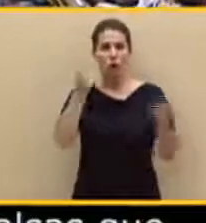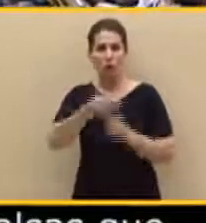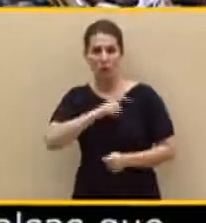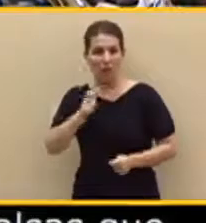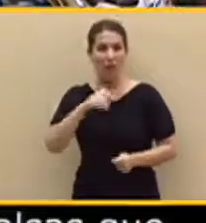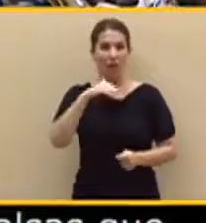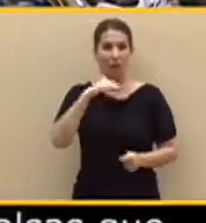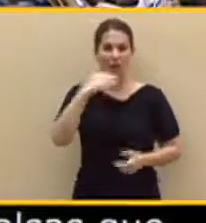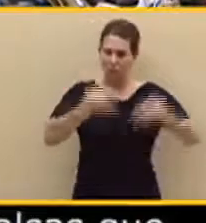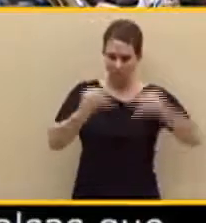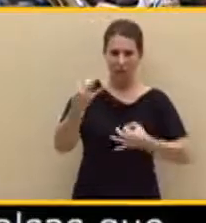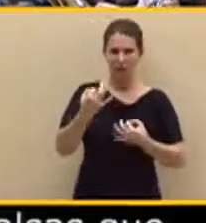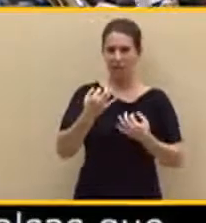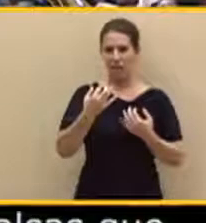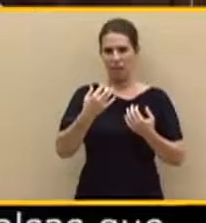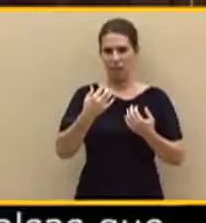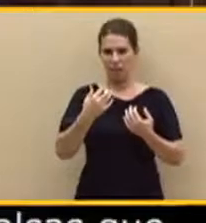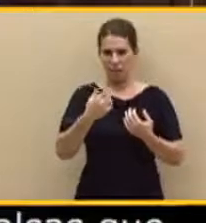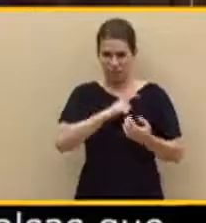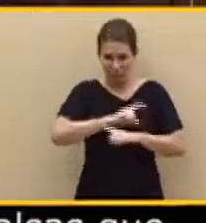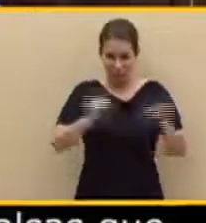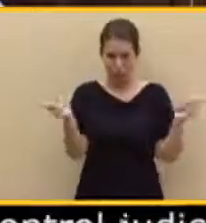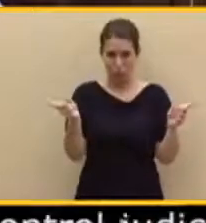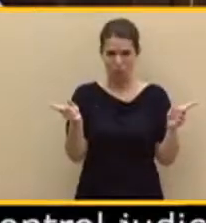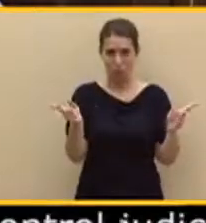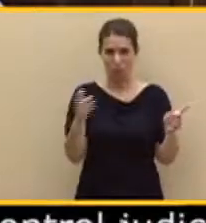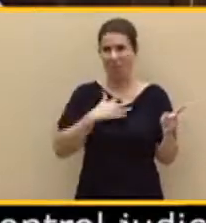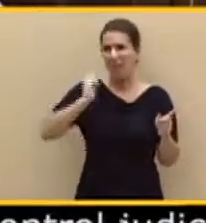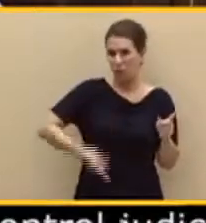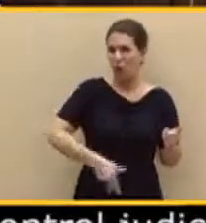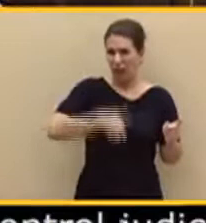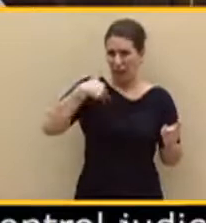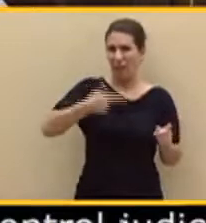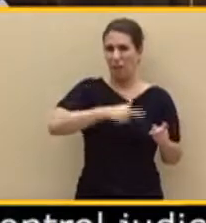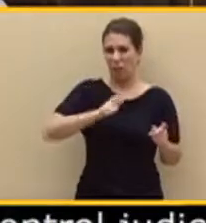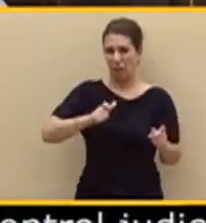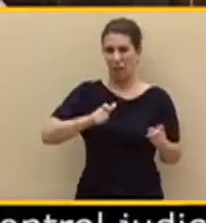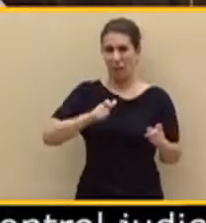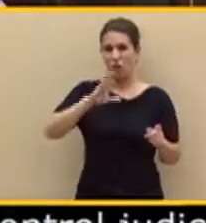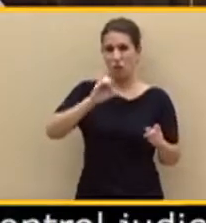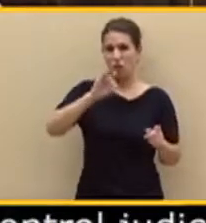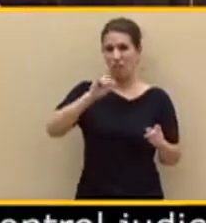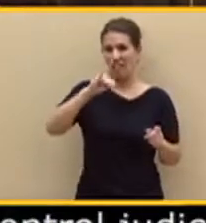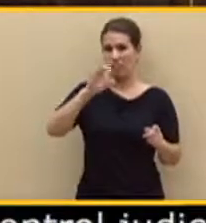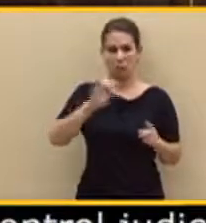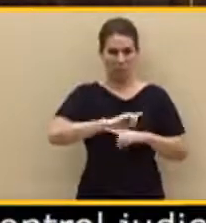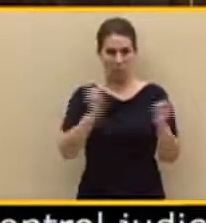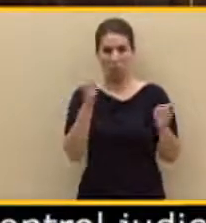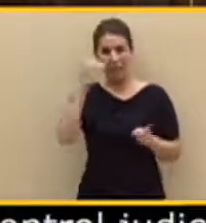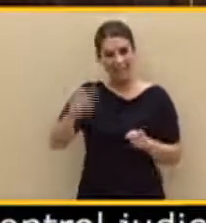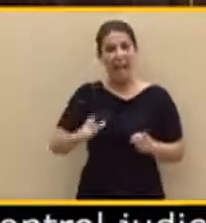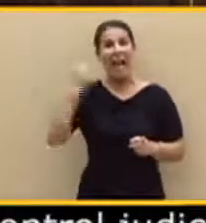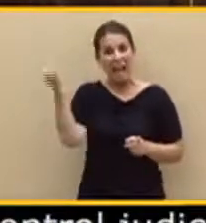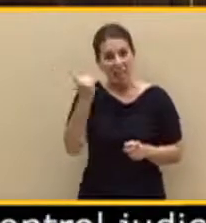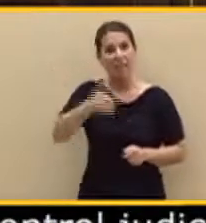ni judicial, ni seguramente policial, por parte del director general de la policía, Ignacio Cosidó, ese que, siendo jefe de la policía de todos